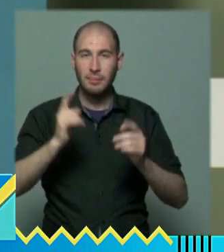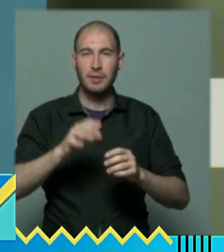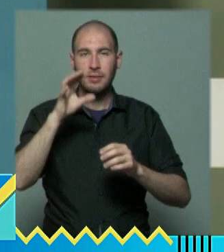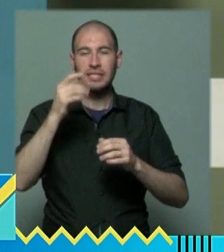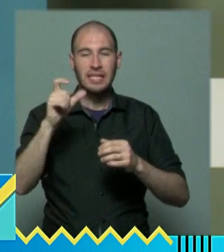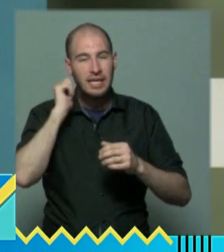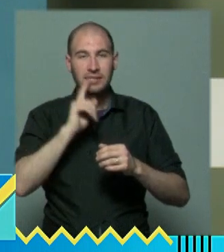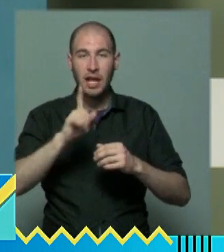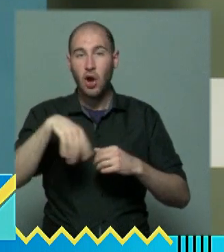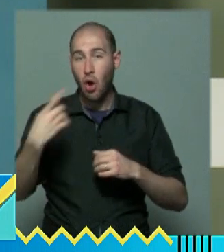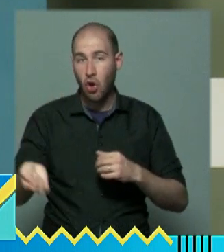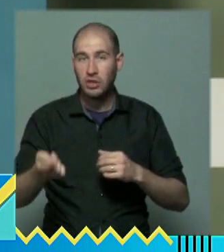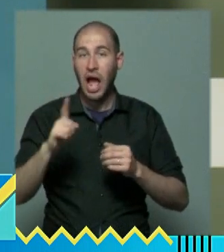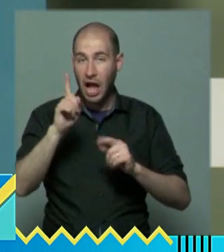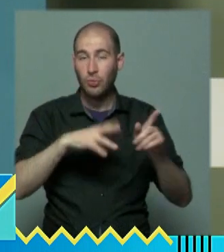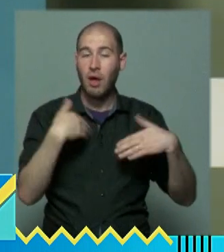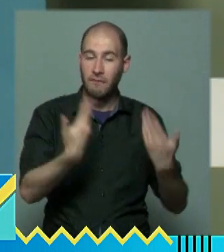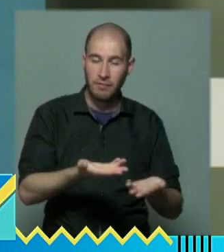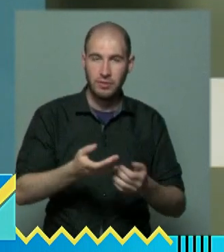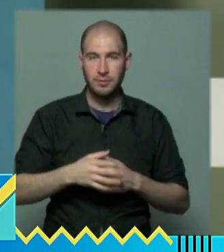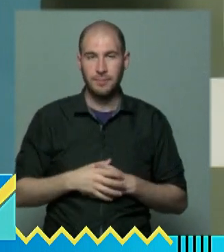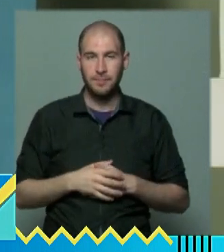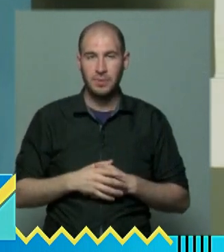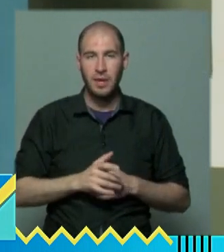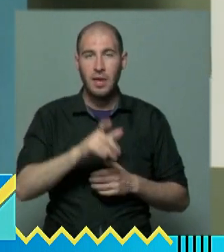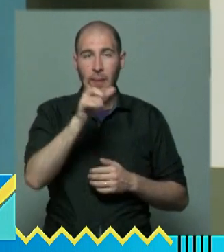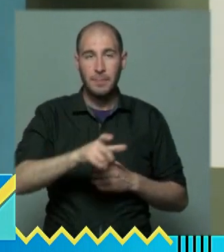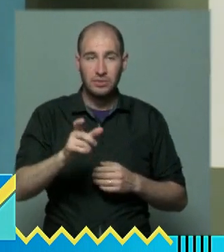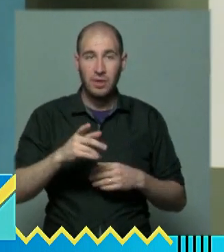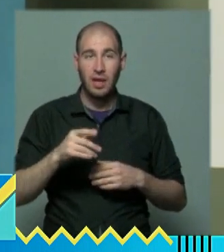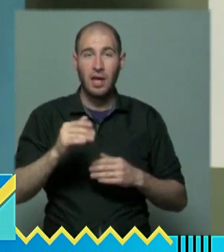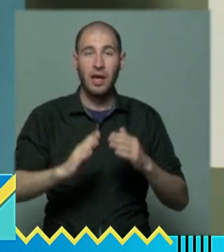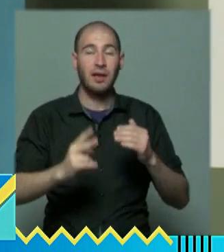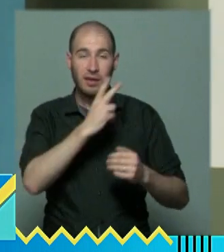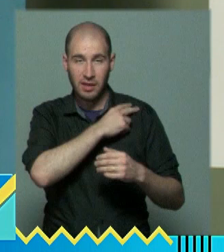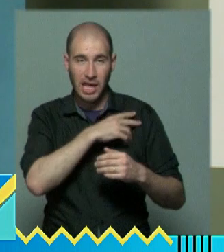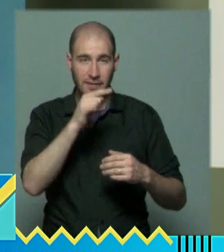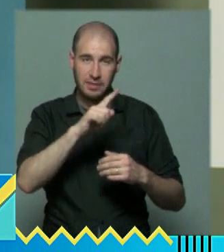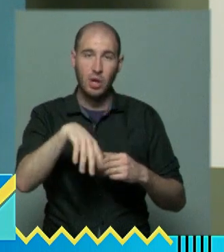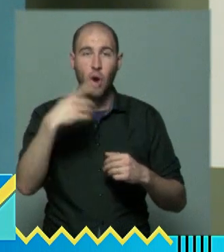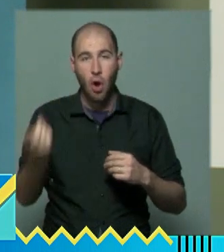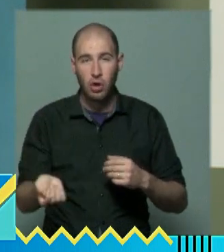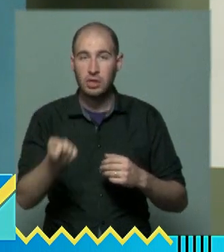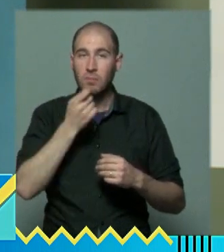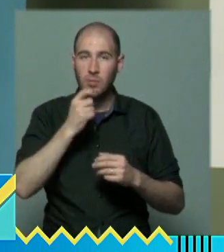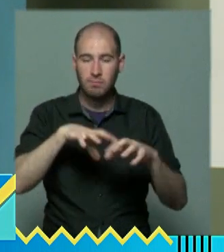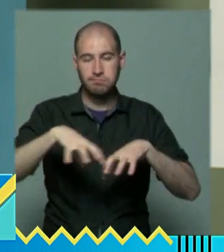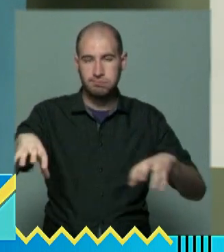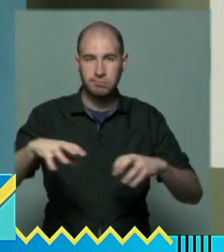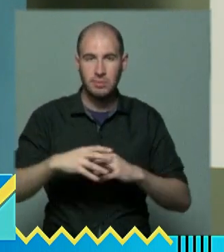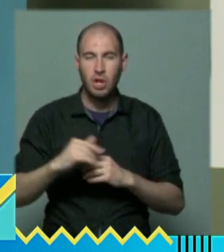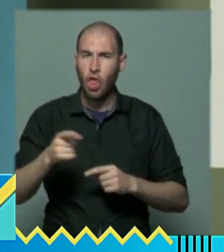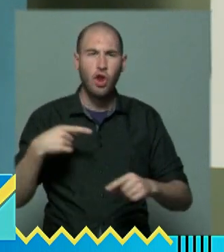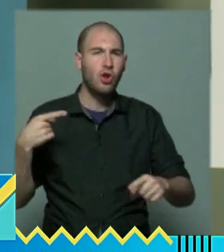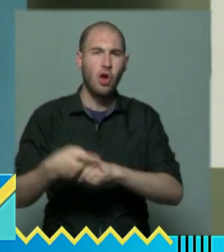de la CGT, en donde unos se mostraron a favor, más que nada las personas que se encuentran en la cúpula, y el resto de algún modo que se partieron y dijeron nosotros